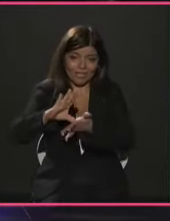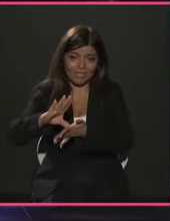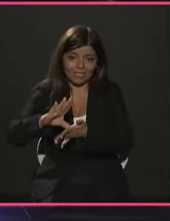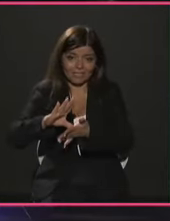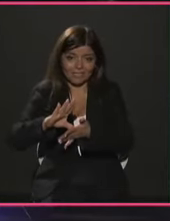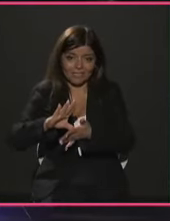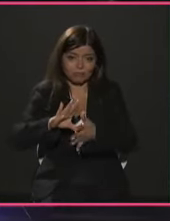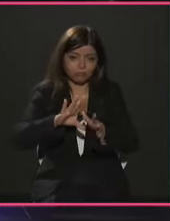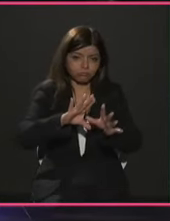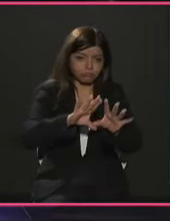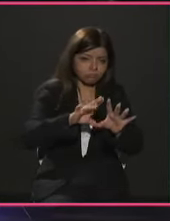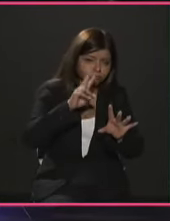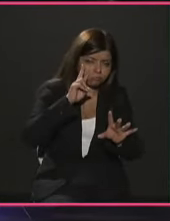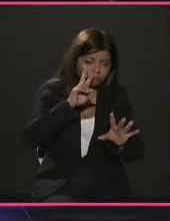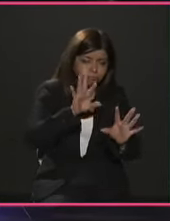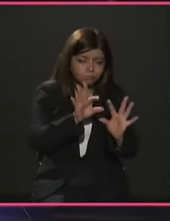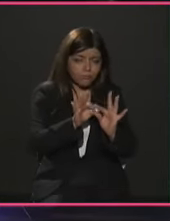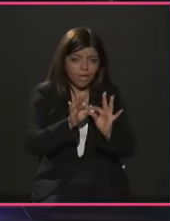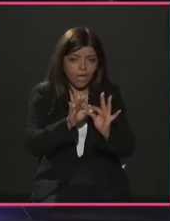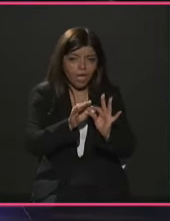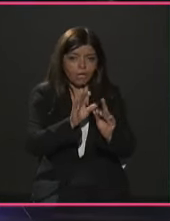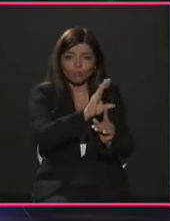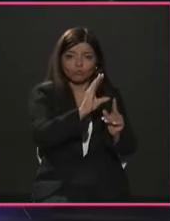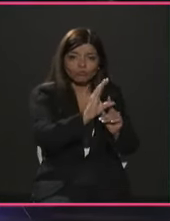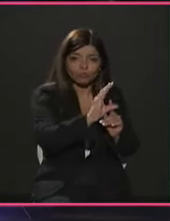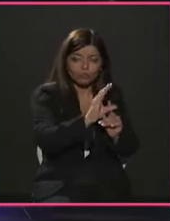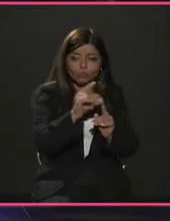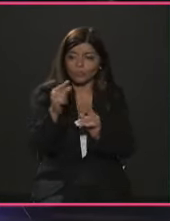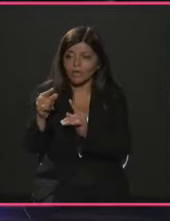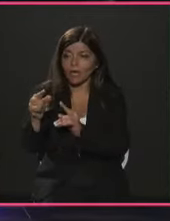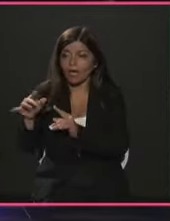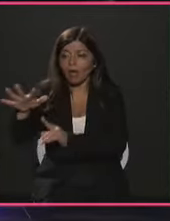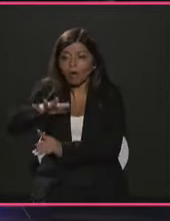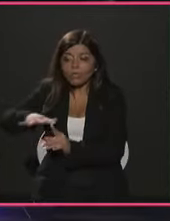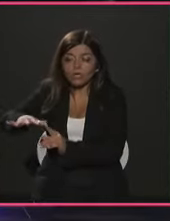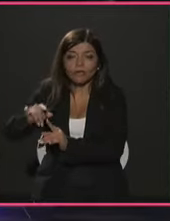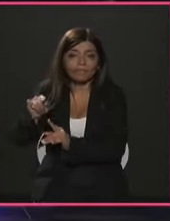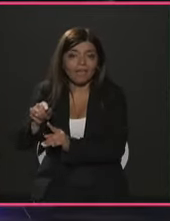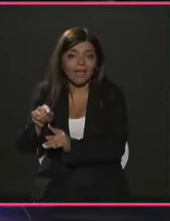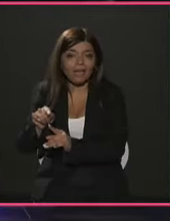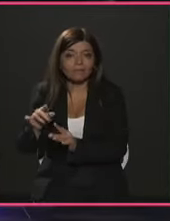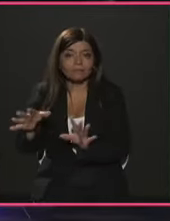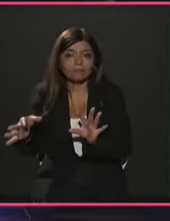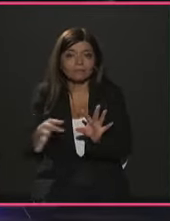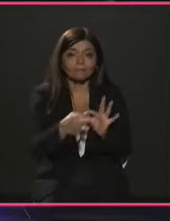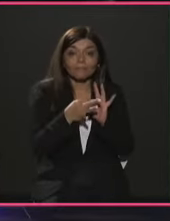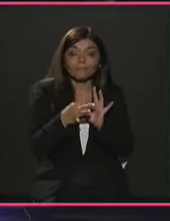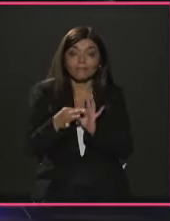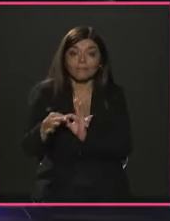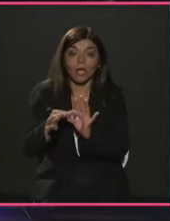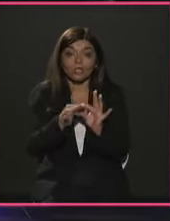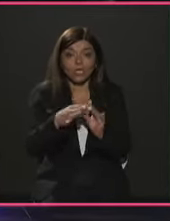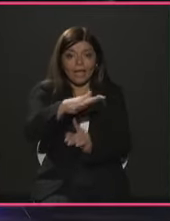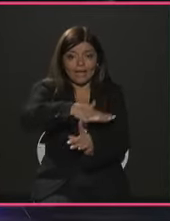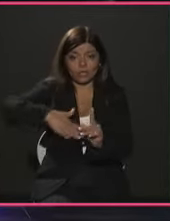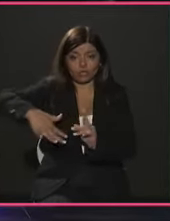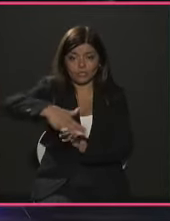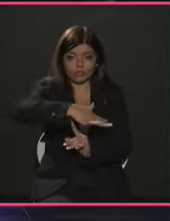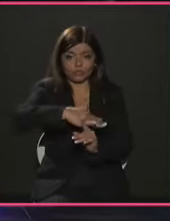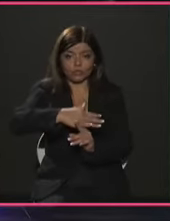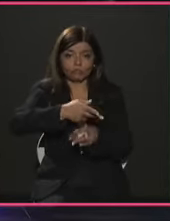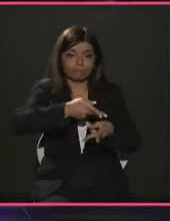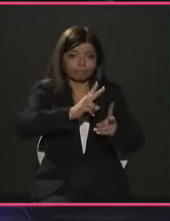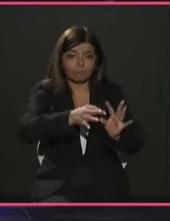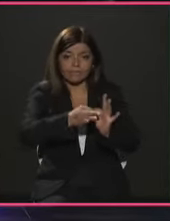juntan algunos rasgos de su idiosincrasia o de su geografía que se combinan de manera virtuosa con el contexto y le